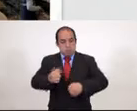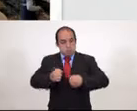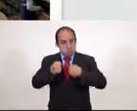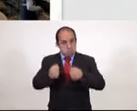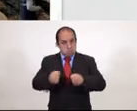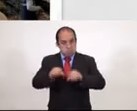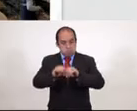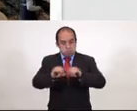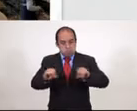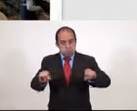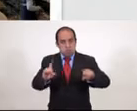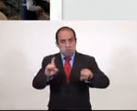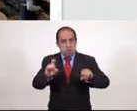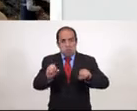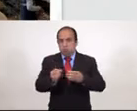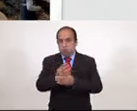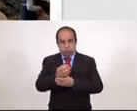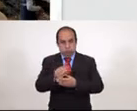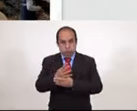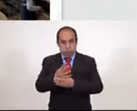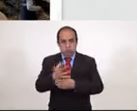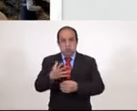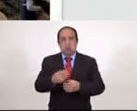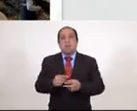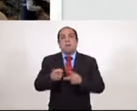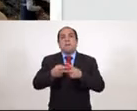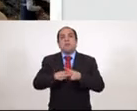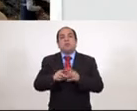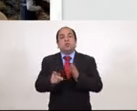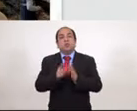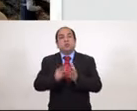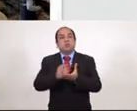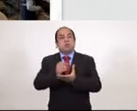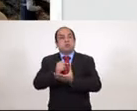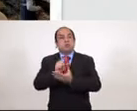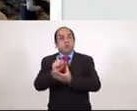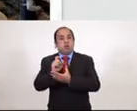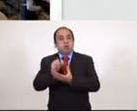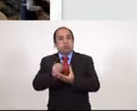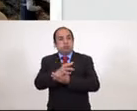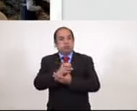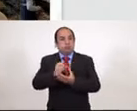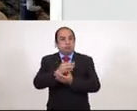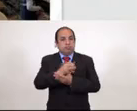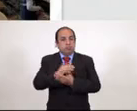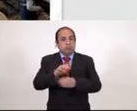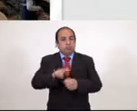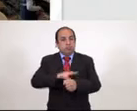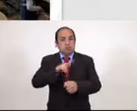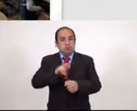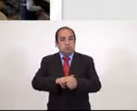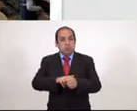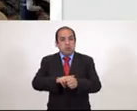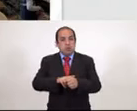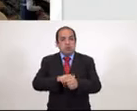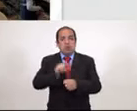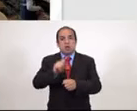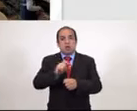fugas, se restableció el flujo normal en la tubería, procediendo al cierre total de la